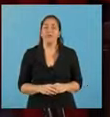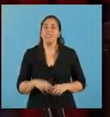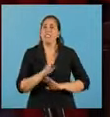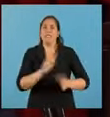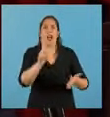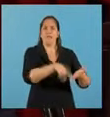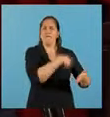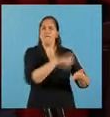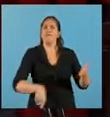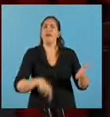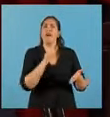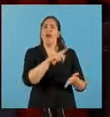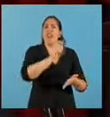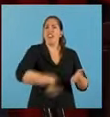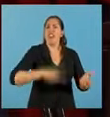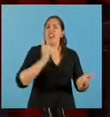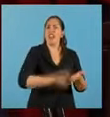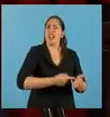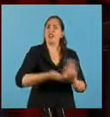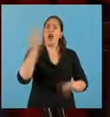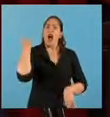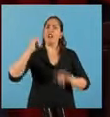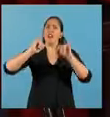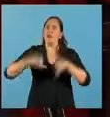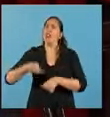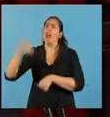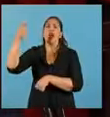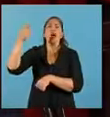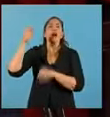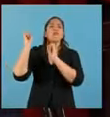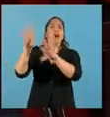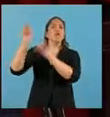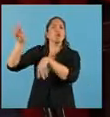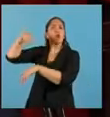el decreto que permitía el ingreso de residuos al país.